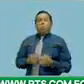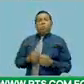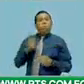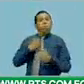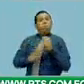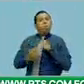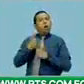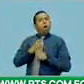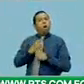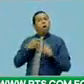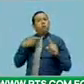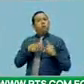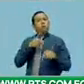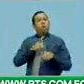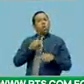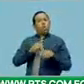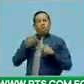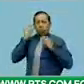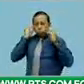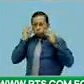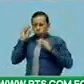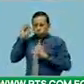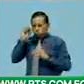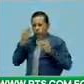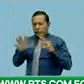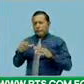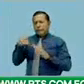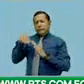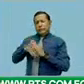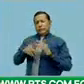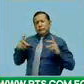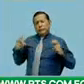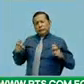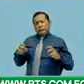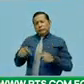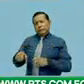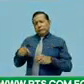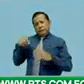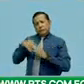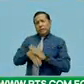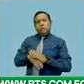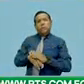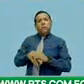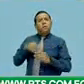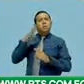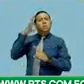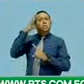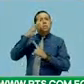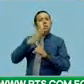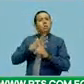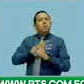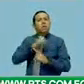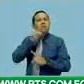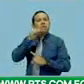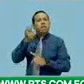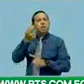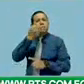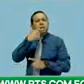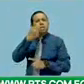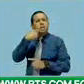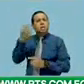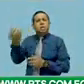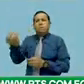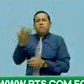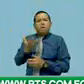detectaron metástasis. Asegura que desde hace 5 meses no ha podido conseguir sus medicinas que constan en el cuadro básico, además de